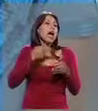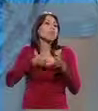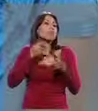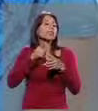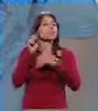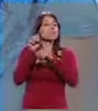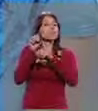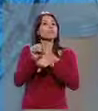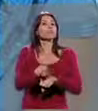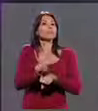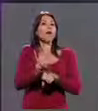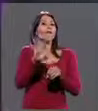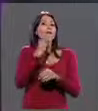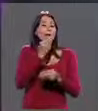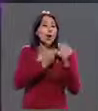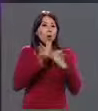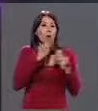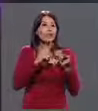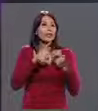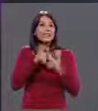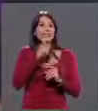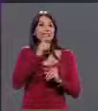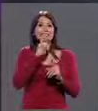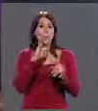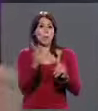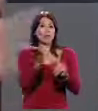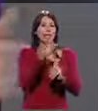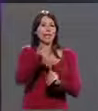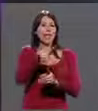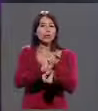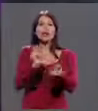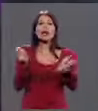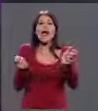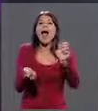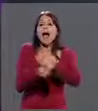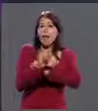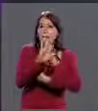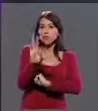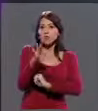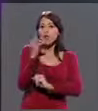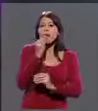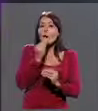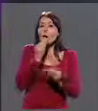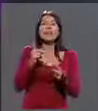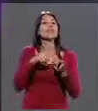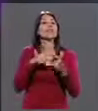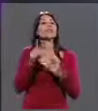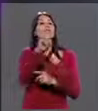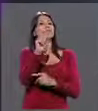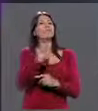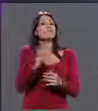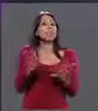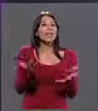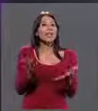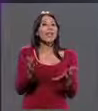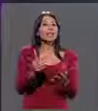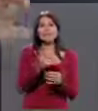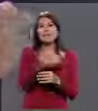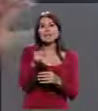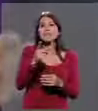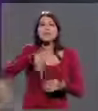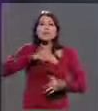sus costumbres dietéticas y que cuesta un poco convencerlos de ir haciendo esos cambios en en la alimentación Cuáles son como como esos verdad